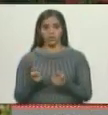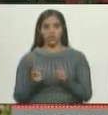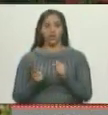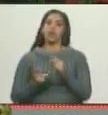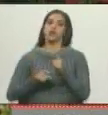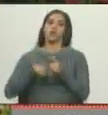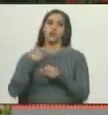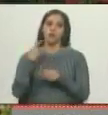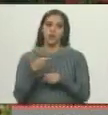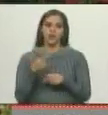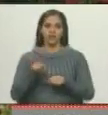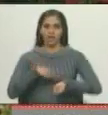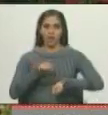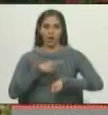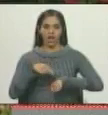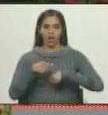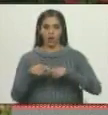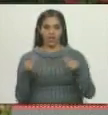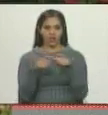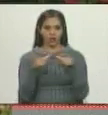Después venía la hora loca después de las reuniones.